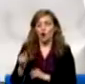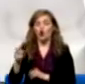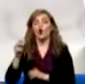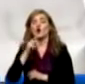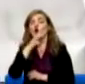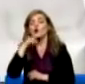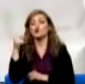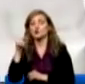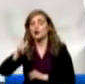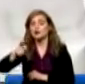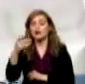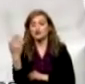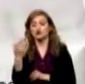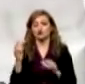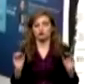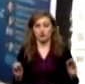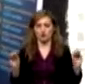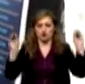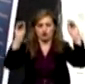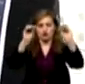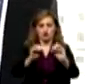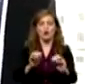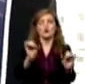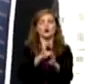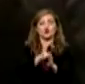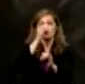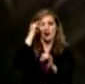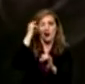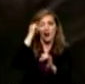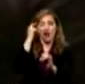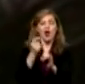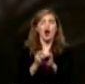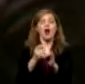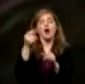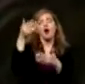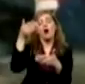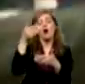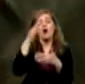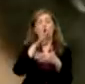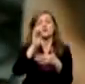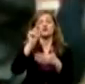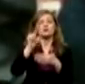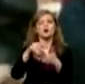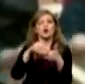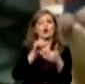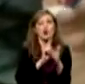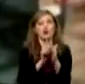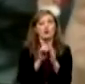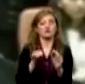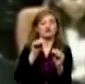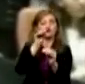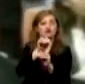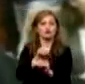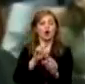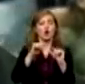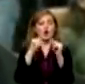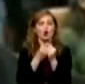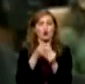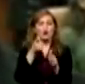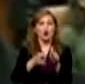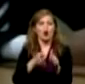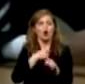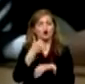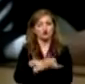transfirieron al Instituto de Pensamiento Político alrededor de $400,000. En septiembre del 2018, el grupo de abogados extranjeros que acompañaron